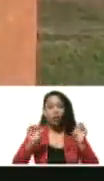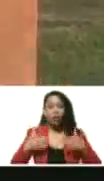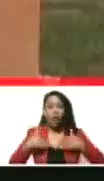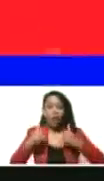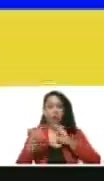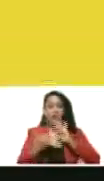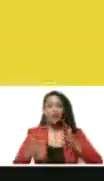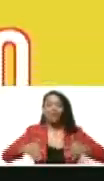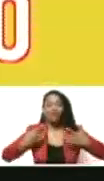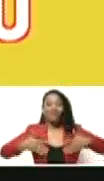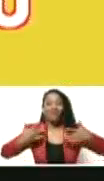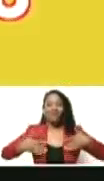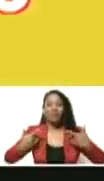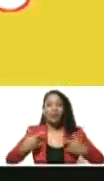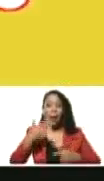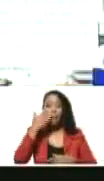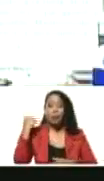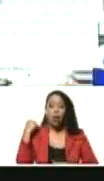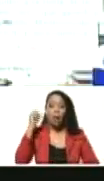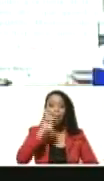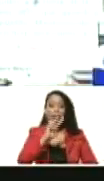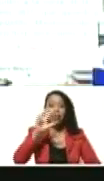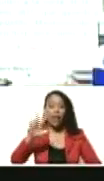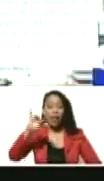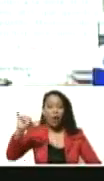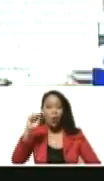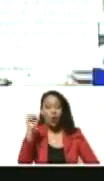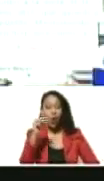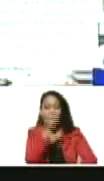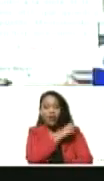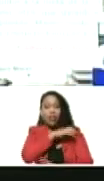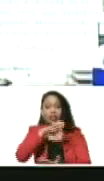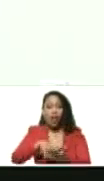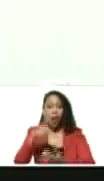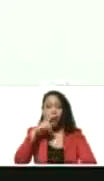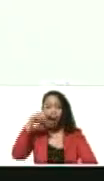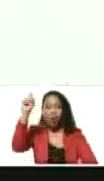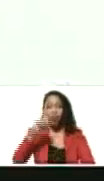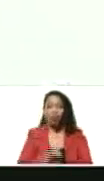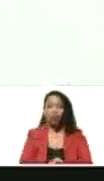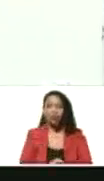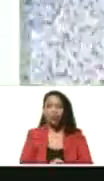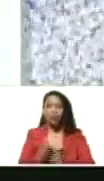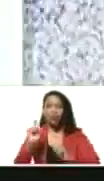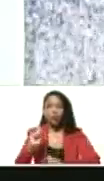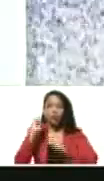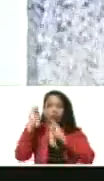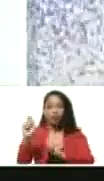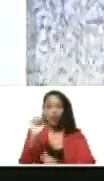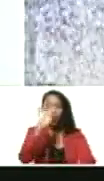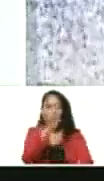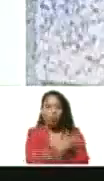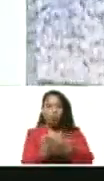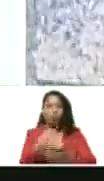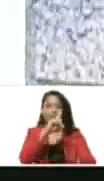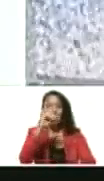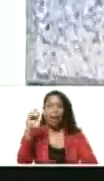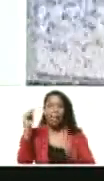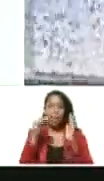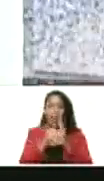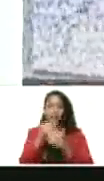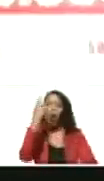recreación. El pasado 23 de junio, el jefe de Estado Nicolás Maduro, desde la entrega del hito 4.100.000,